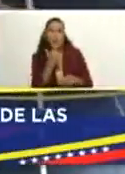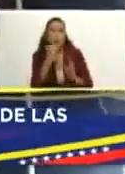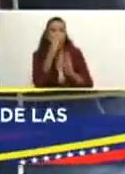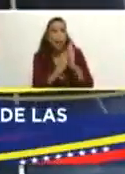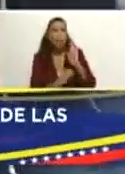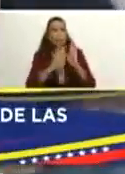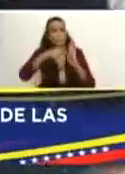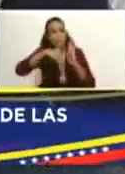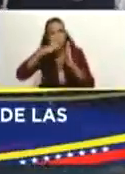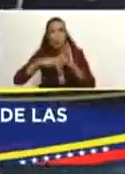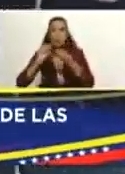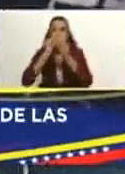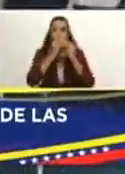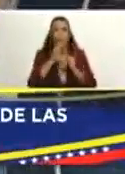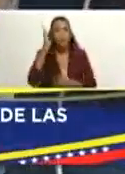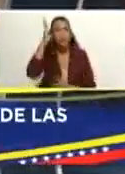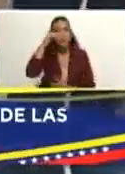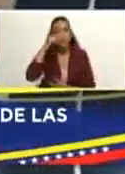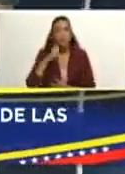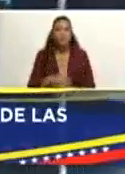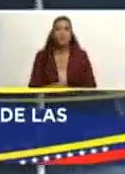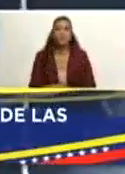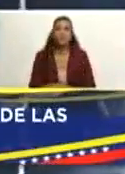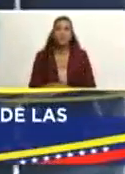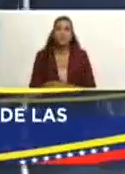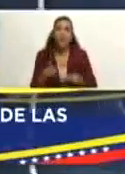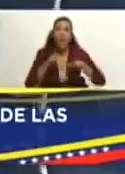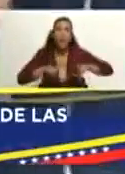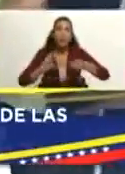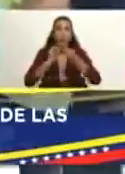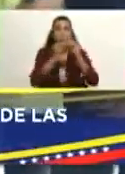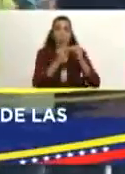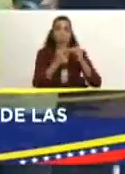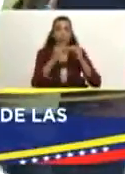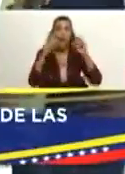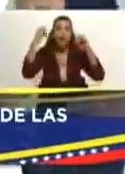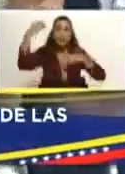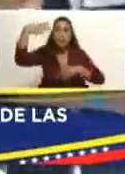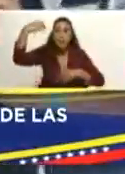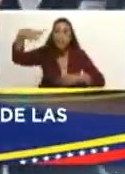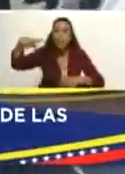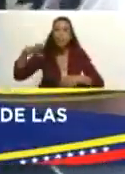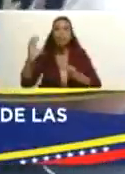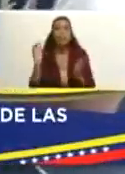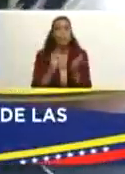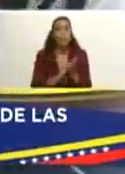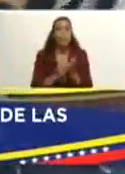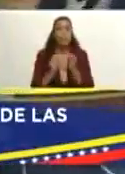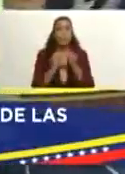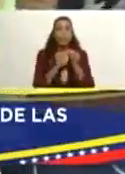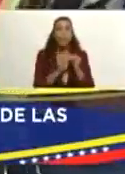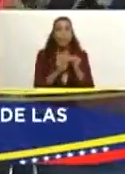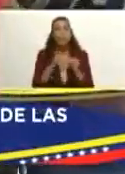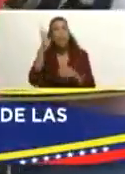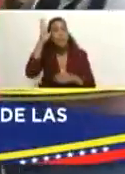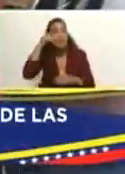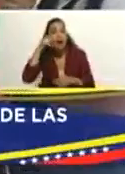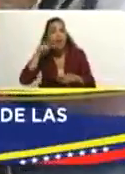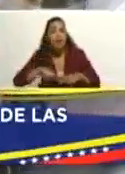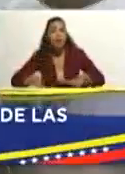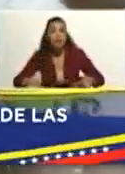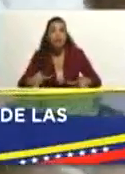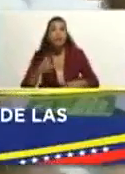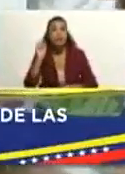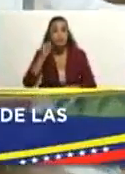pintura, rehabilitación de sanitarios, rehabilitación del sistema eléctrico. Aquí están los baños, ¿eh? Los baños,